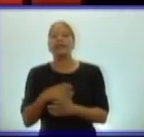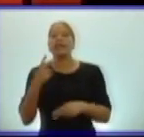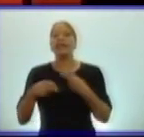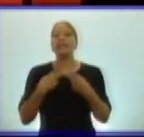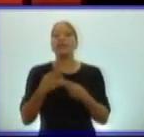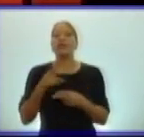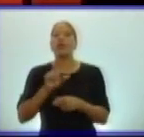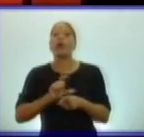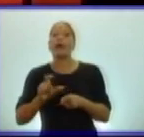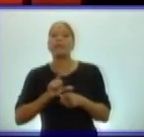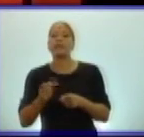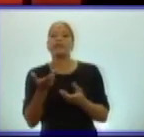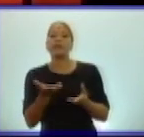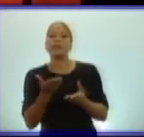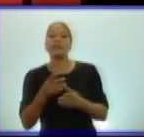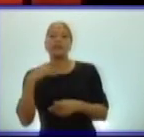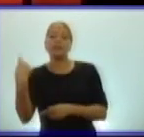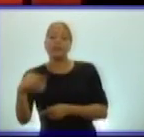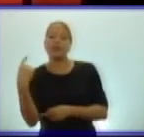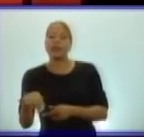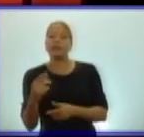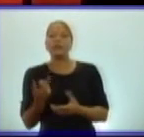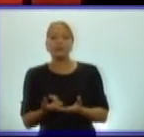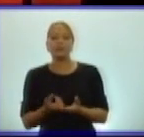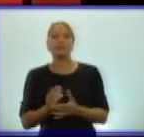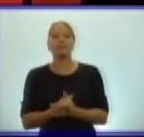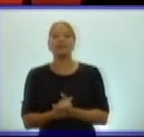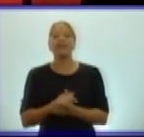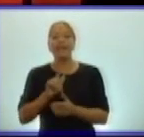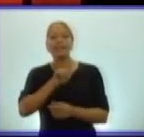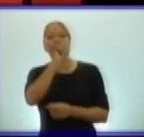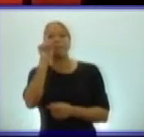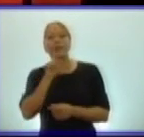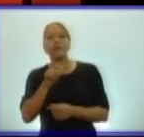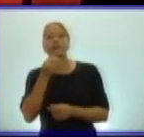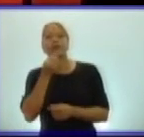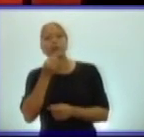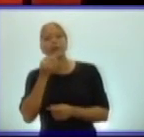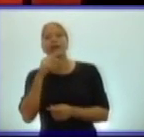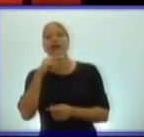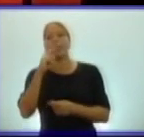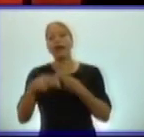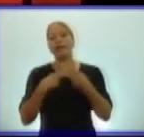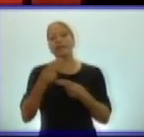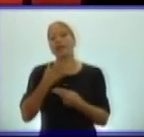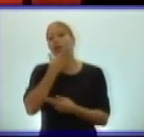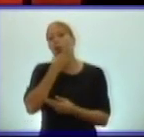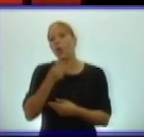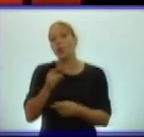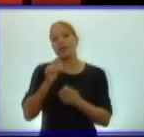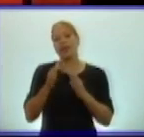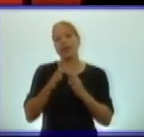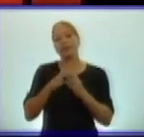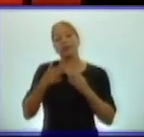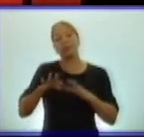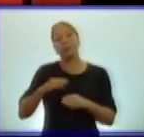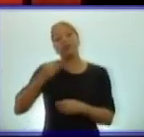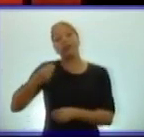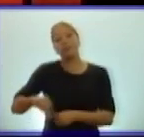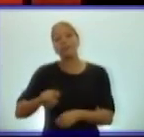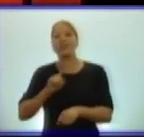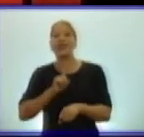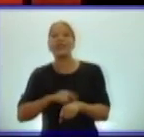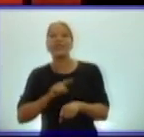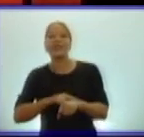la explotación a que fueron sometidos. Ideas como estas son las que usted puede preguntar, queridos estudiantes. Entonces hasta aquí, espero que haya sido provechoso este espacio.